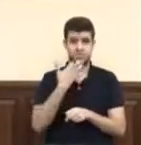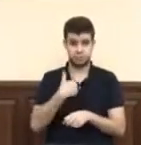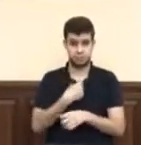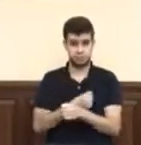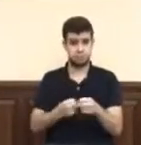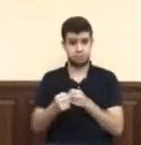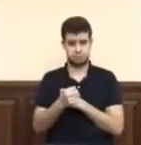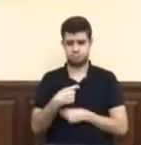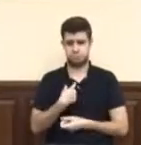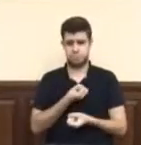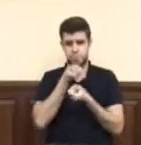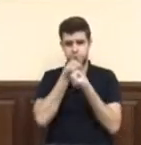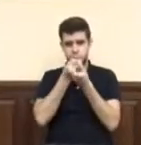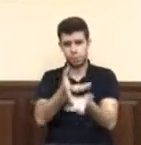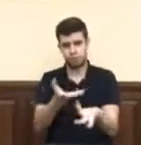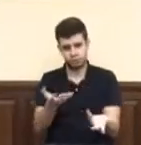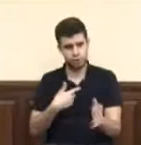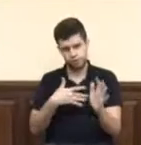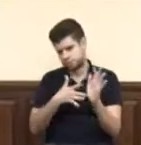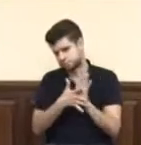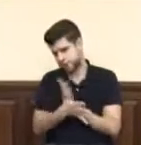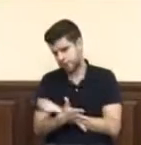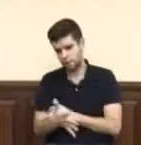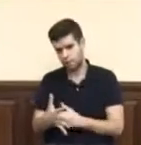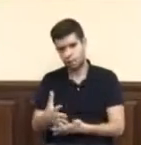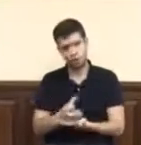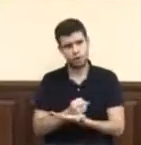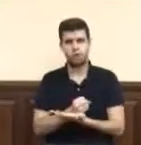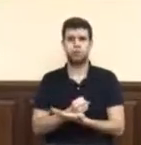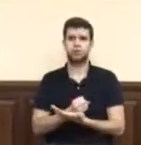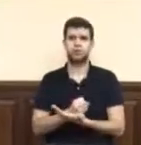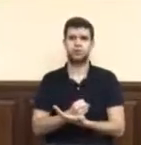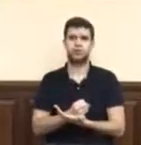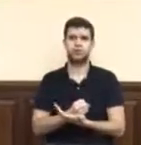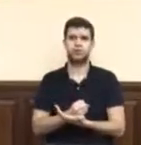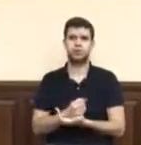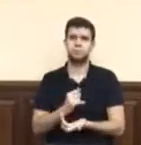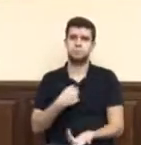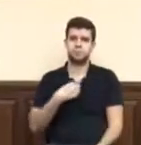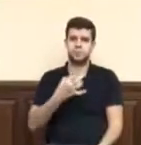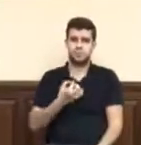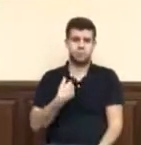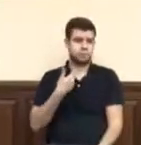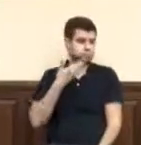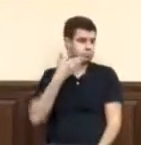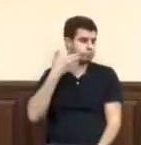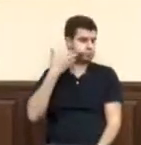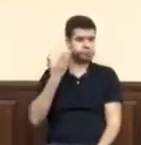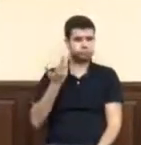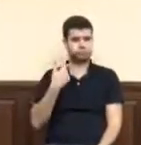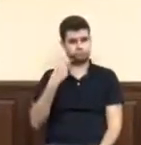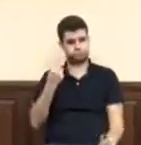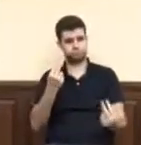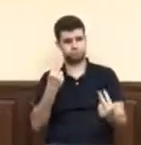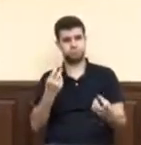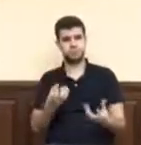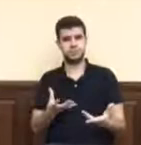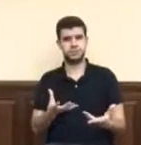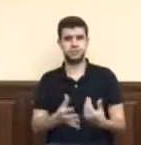contado, hubiera dado todas las explicaciones del mundo y me hubiera lucido.